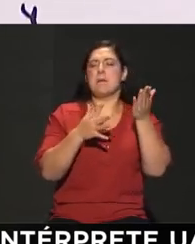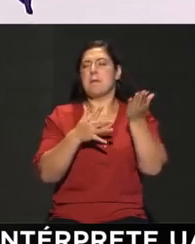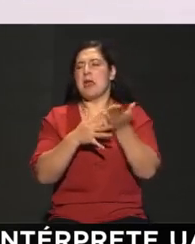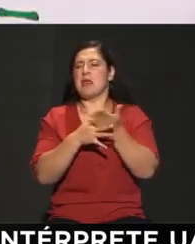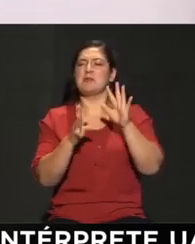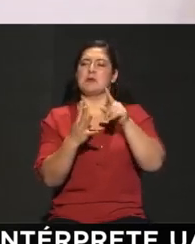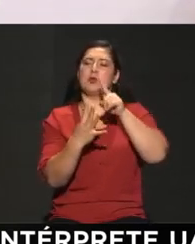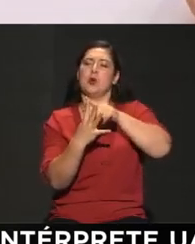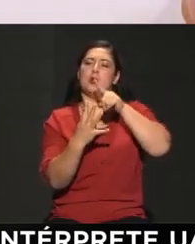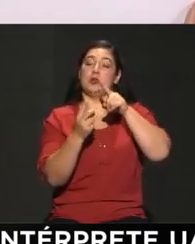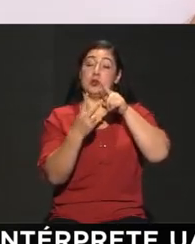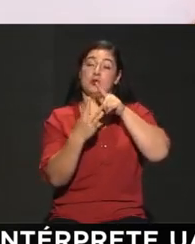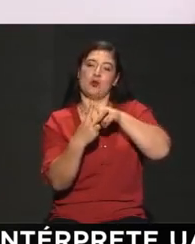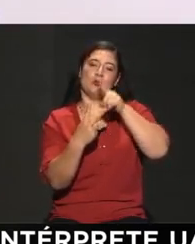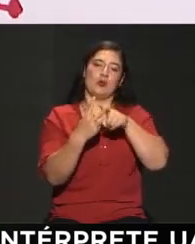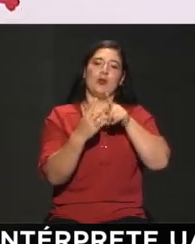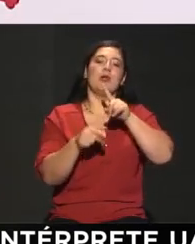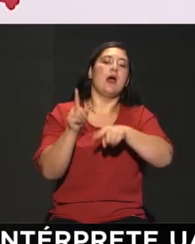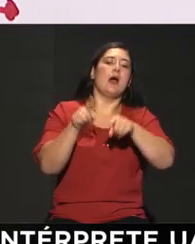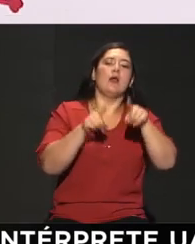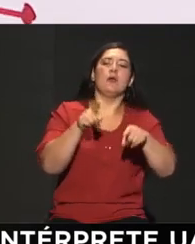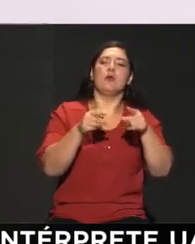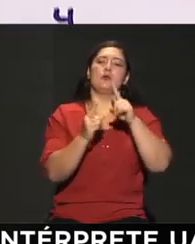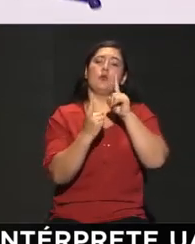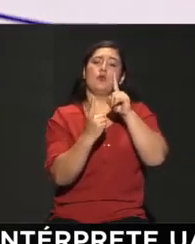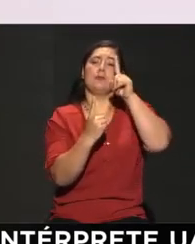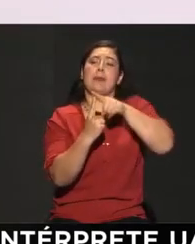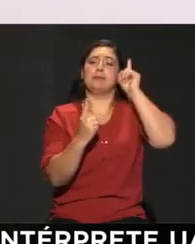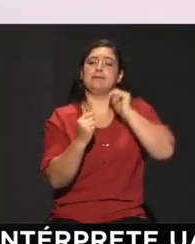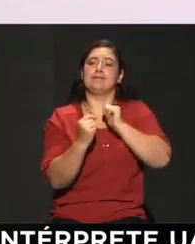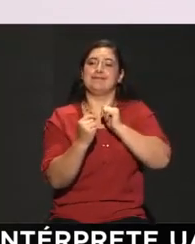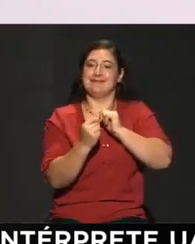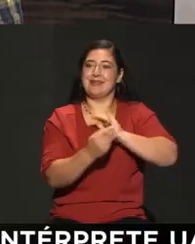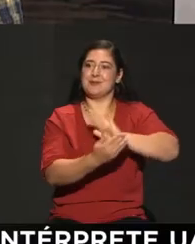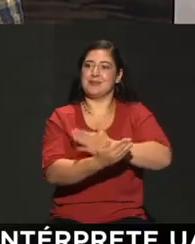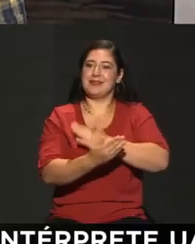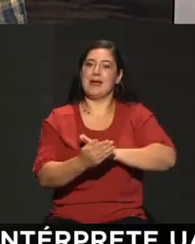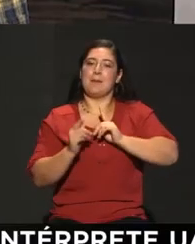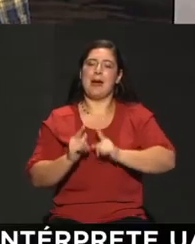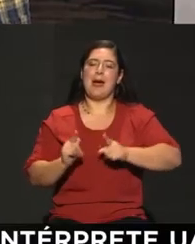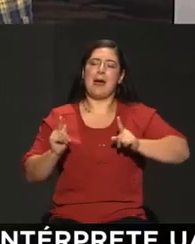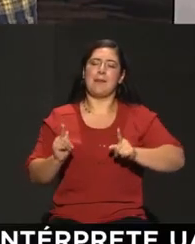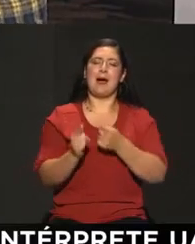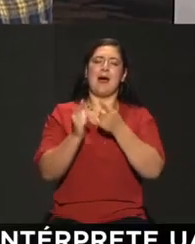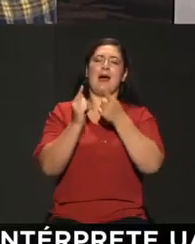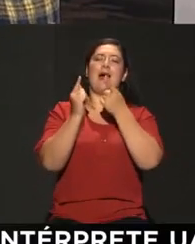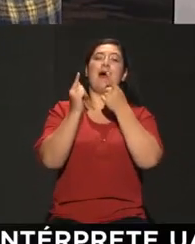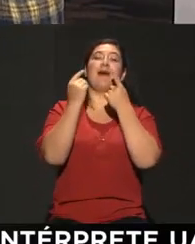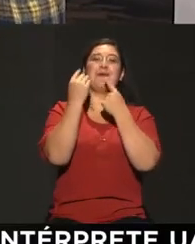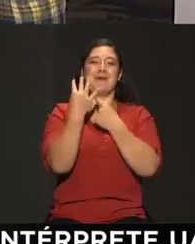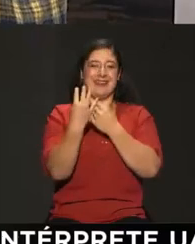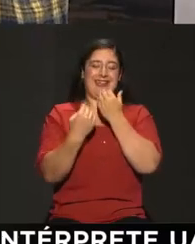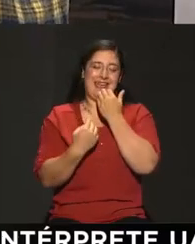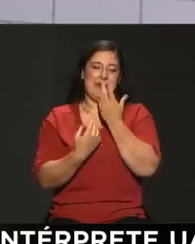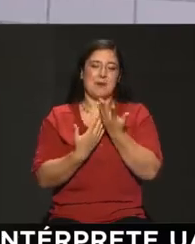medias que duran 2 tiempos y hay duraciones que solamente duran 1. Hay otro tipo de duraciones también, pero en este programa